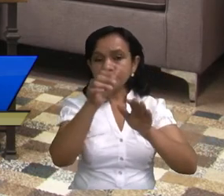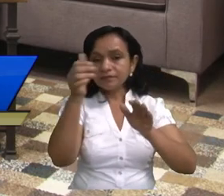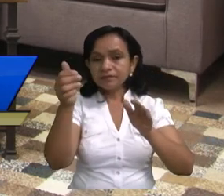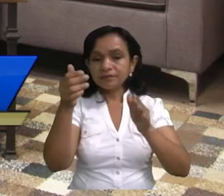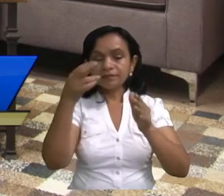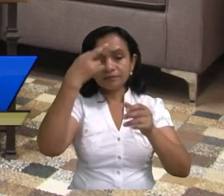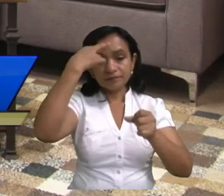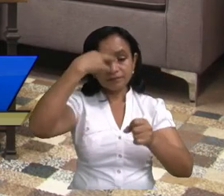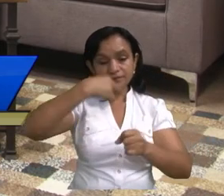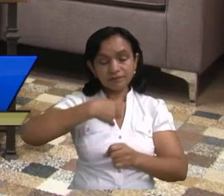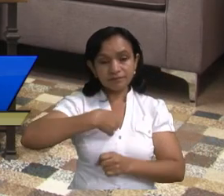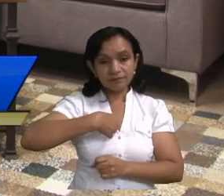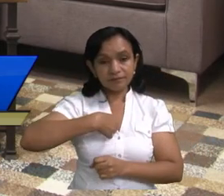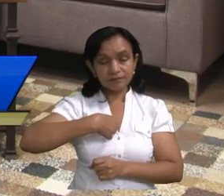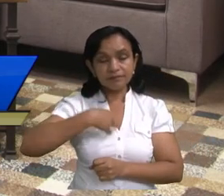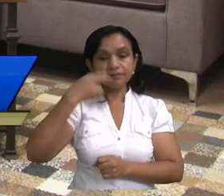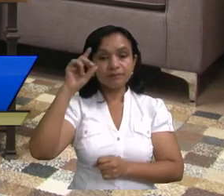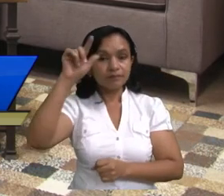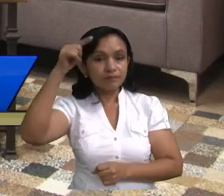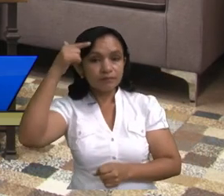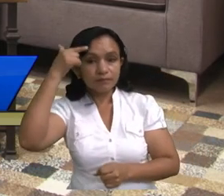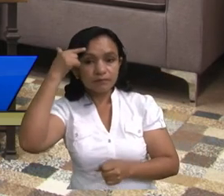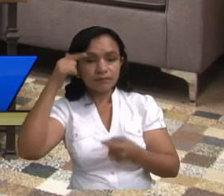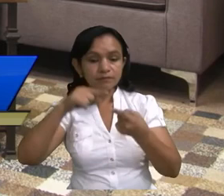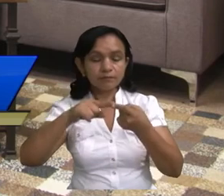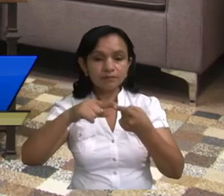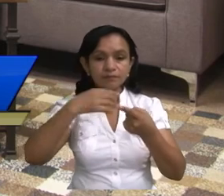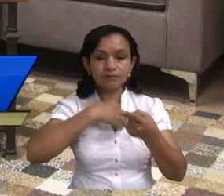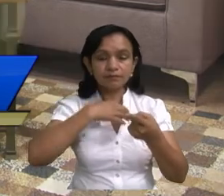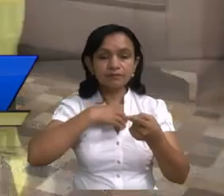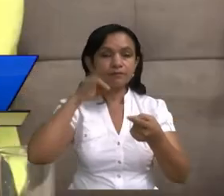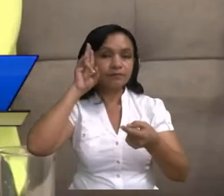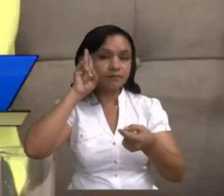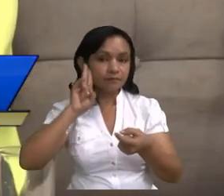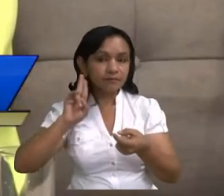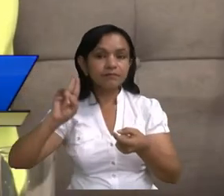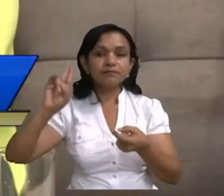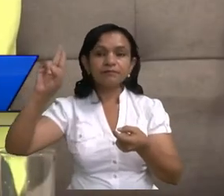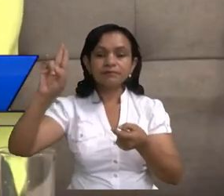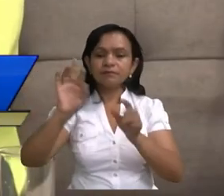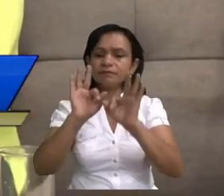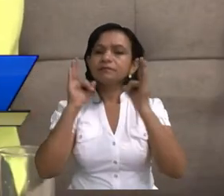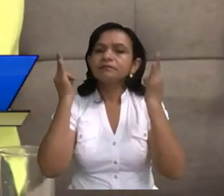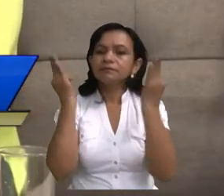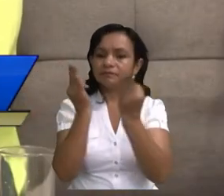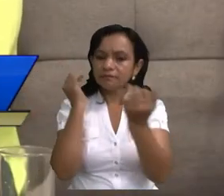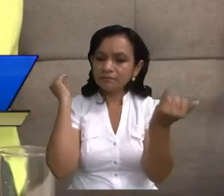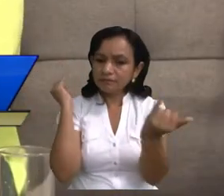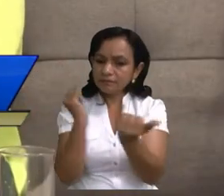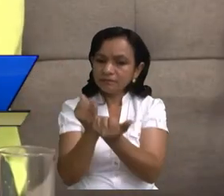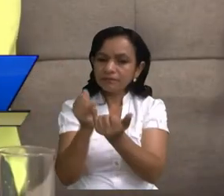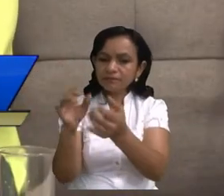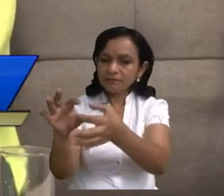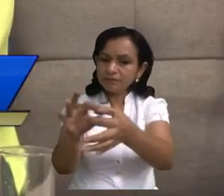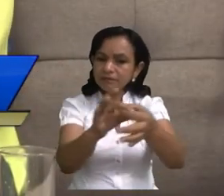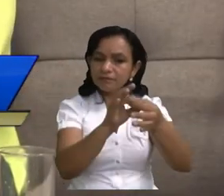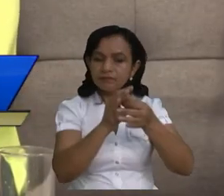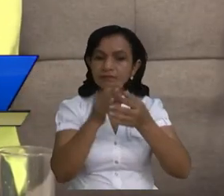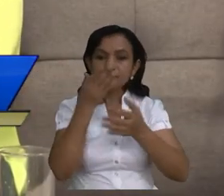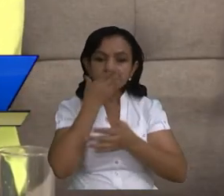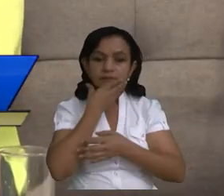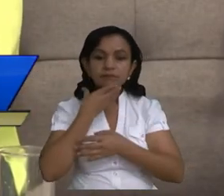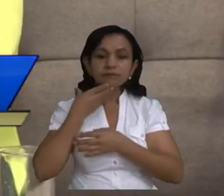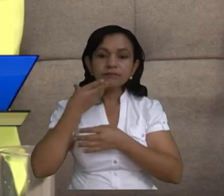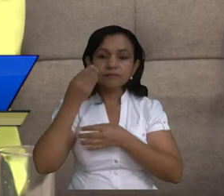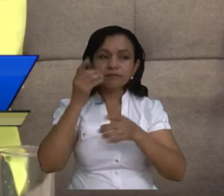una responsabilidad del Estado, de nosotros las universidades, pero también de las familias, porque hay que darle seguimiento a los jóvenes para